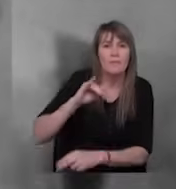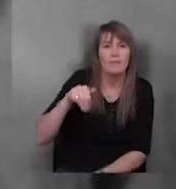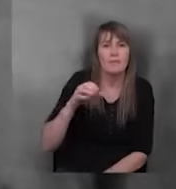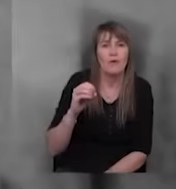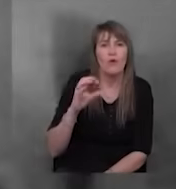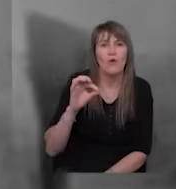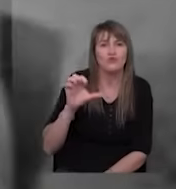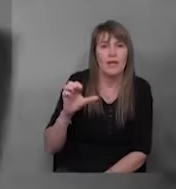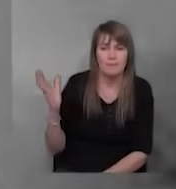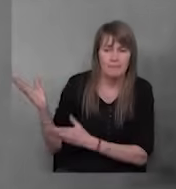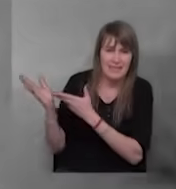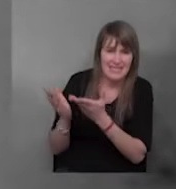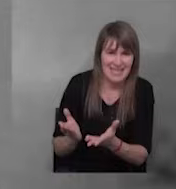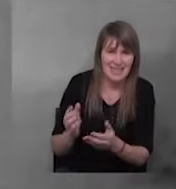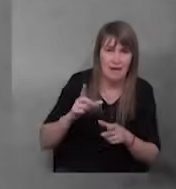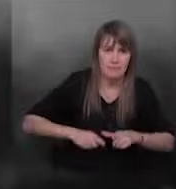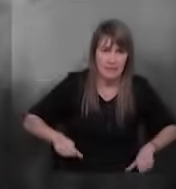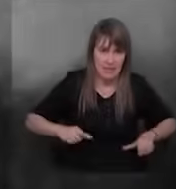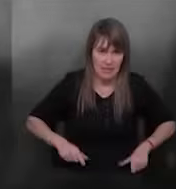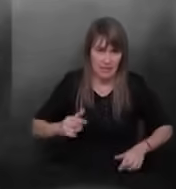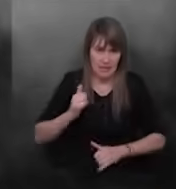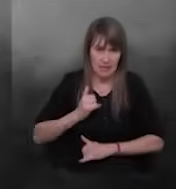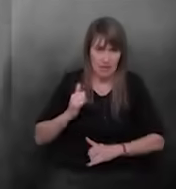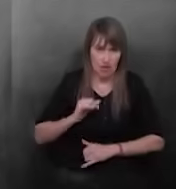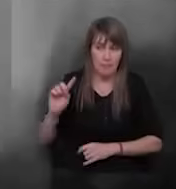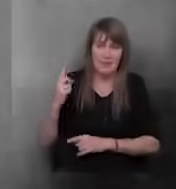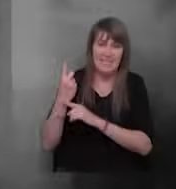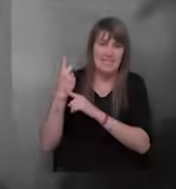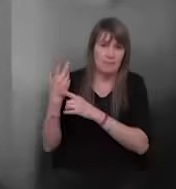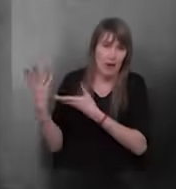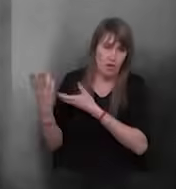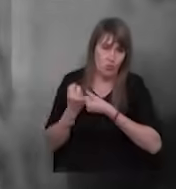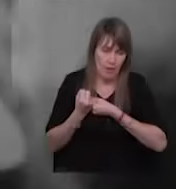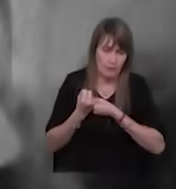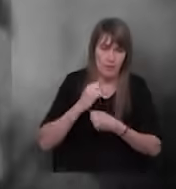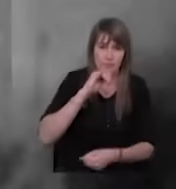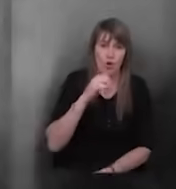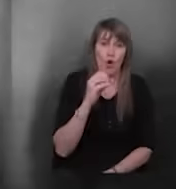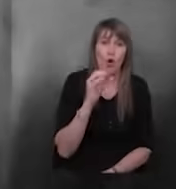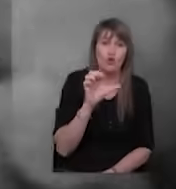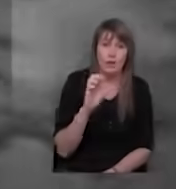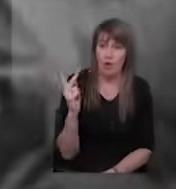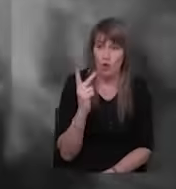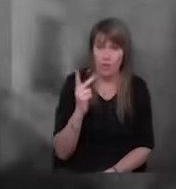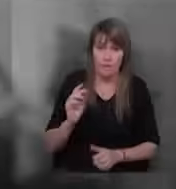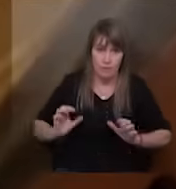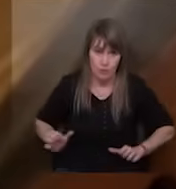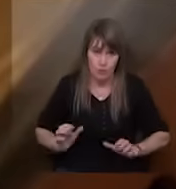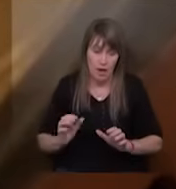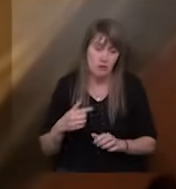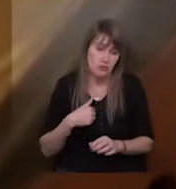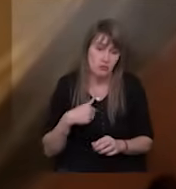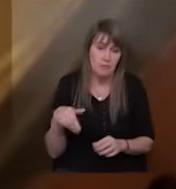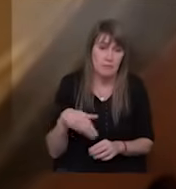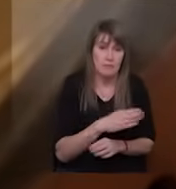sido presentado por Crozas en el ministerio como su principal ayudante. Y al llegar José y los dos funcionarios, Delega y yo nos fuimos quedando Fleitas